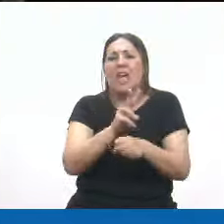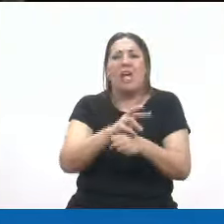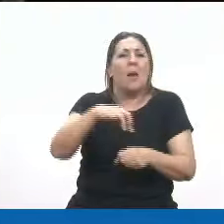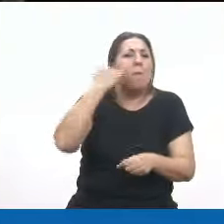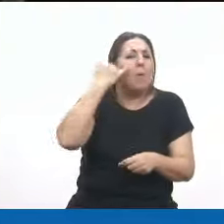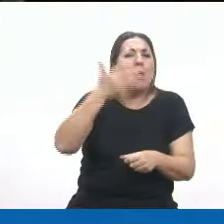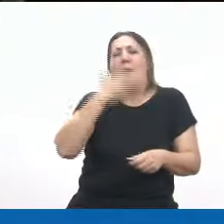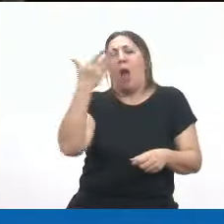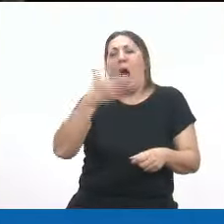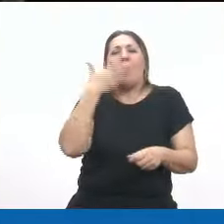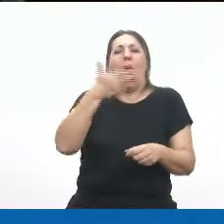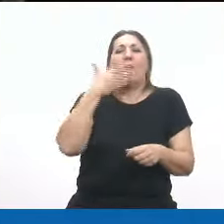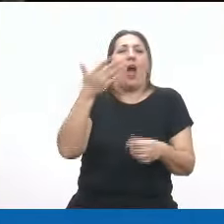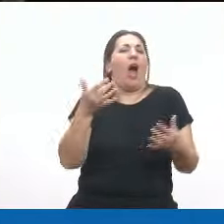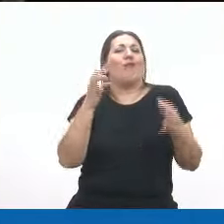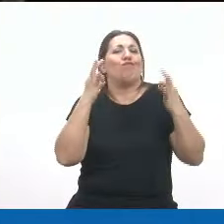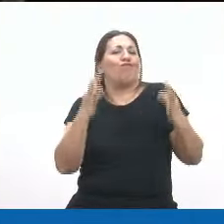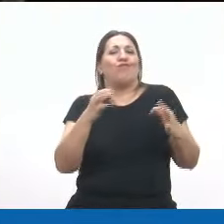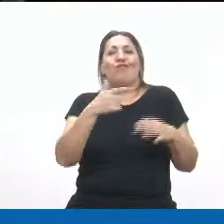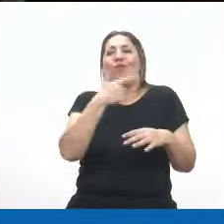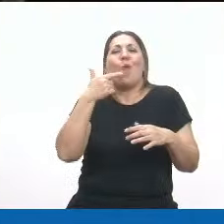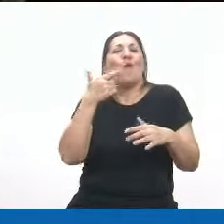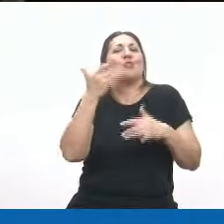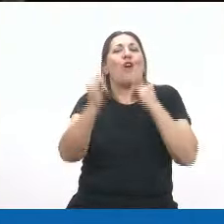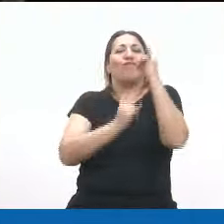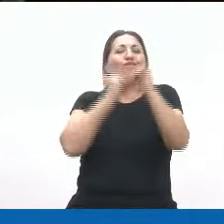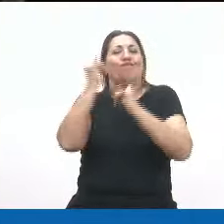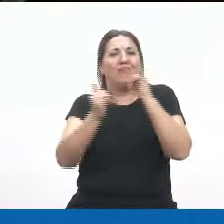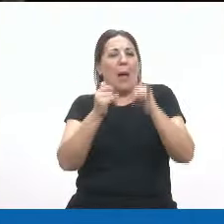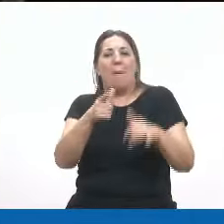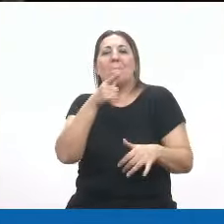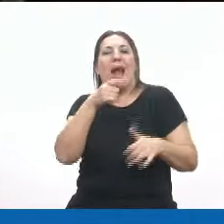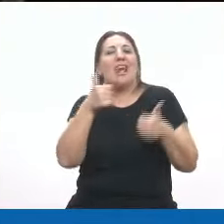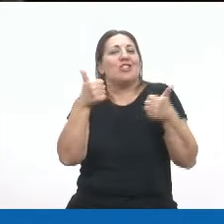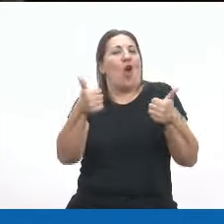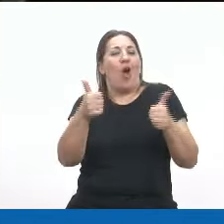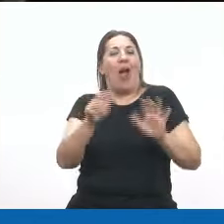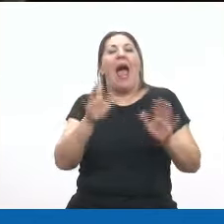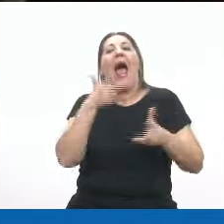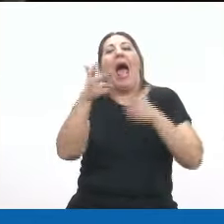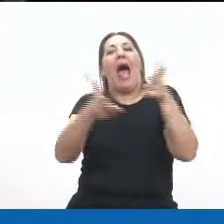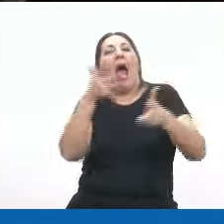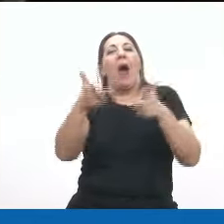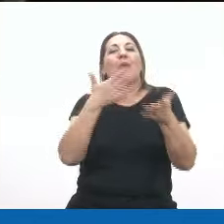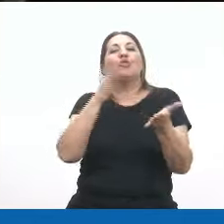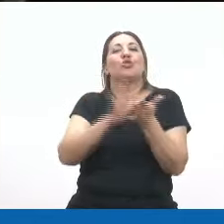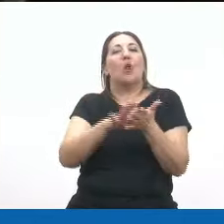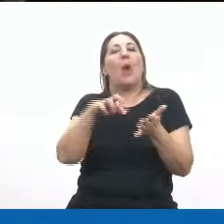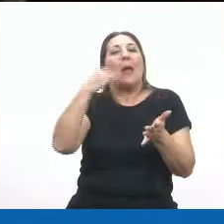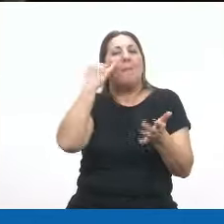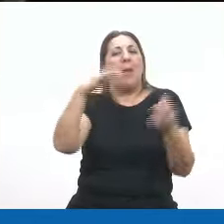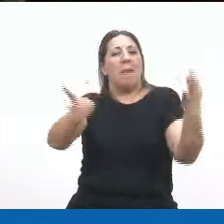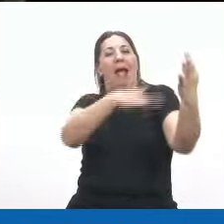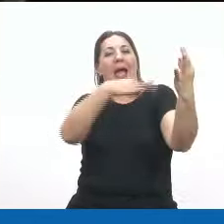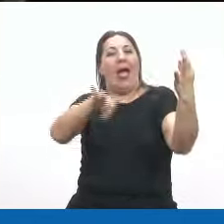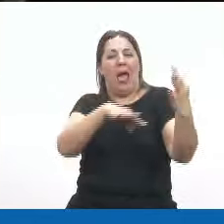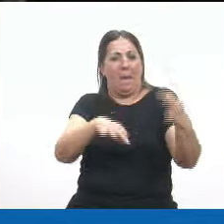llenan la boca porque parece que garpa hablar de las pymes No pero esta ley la destruye